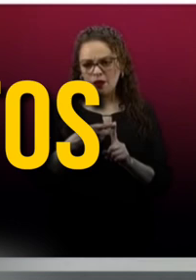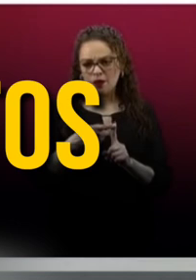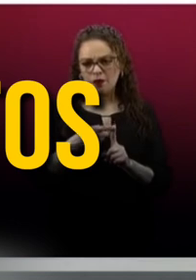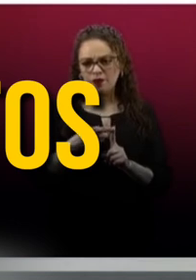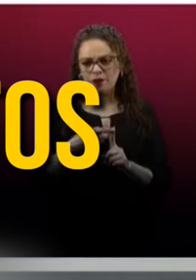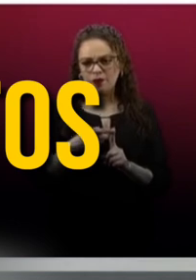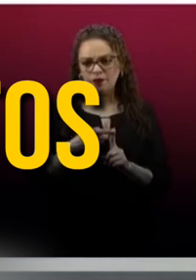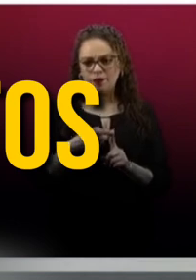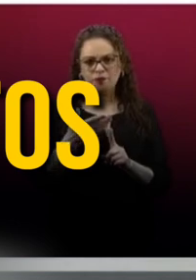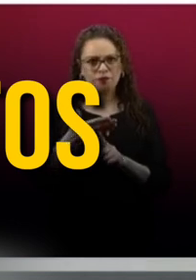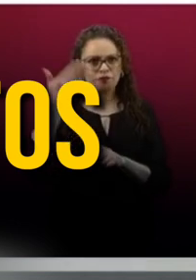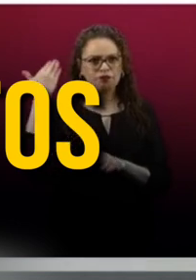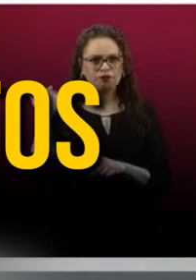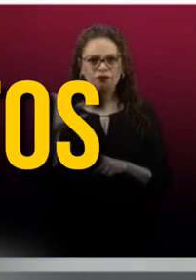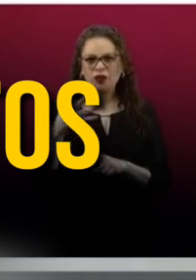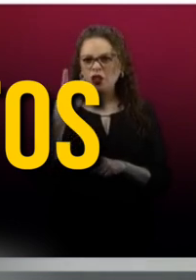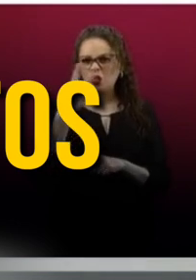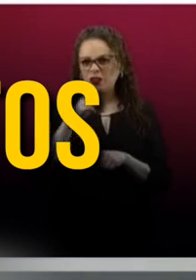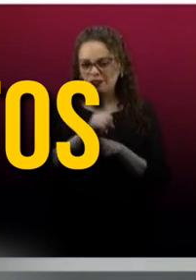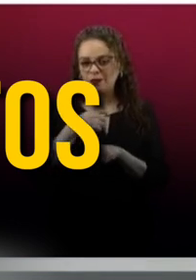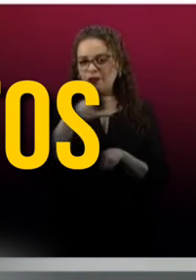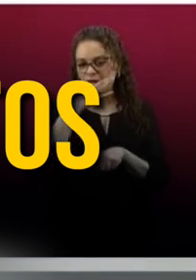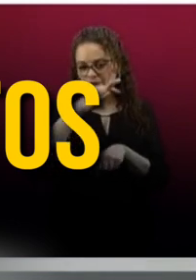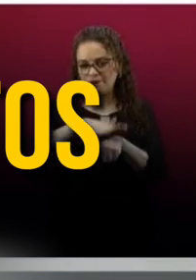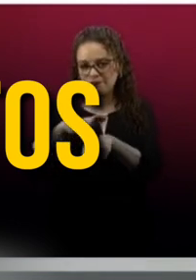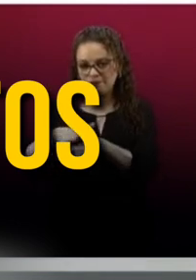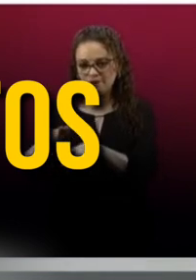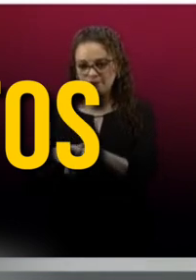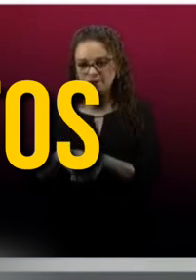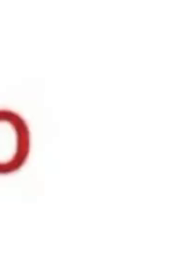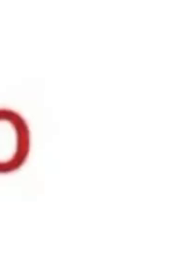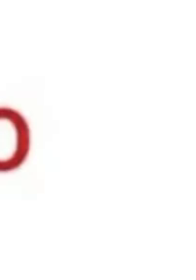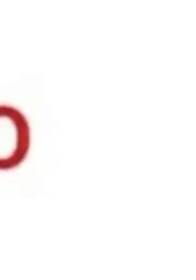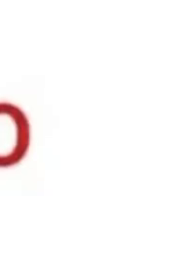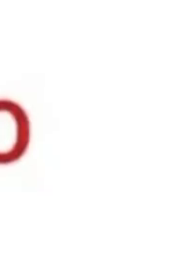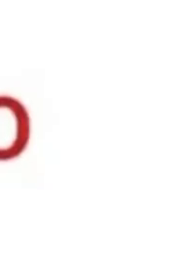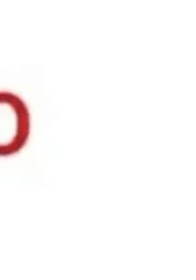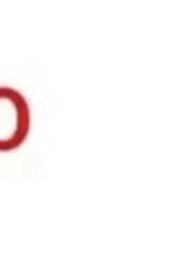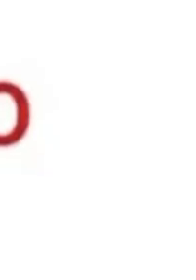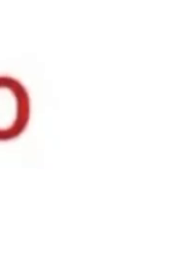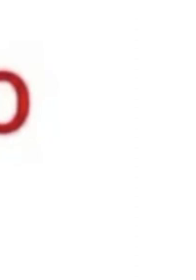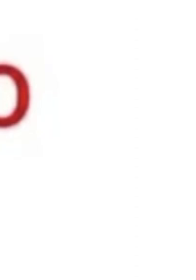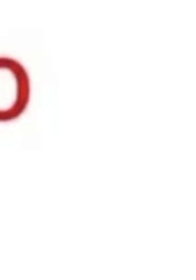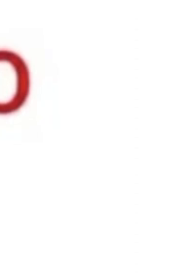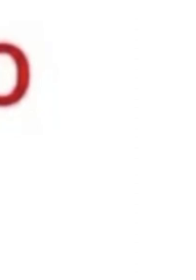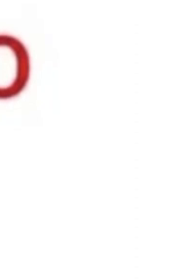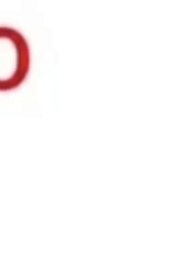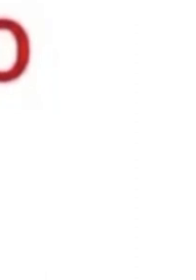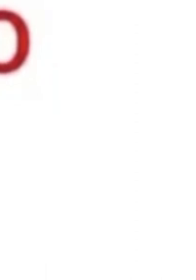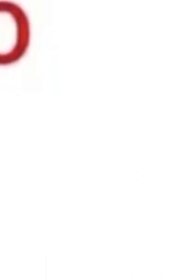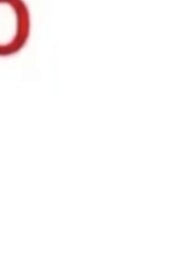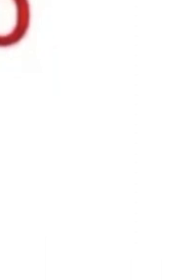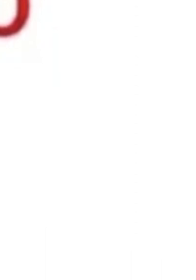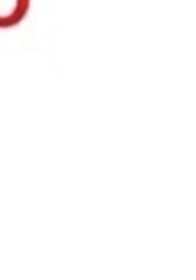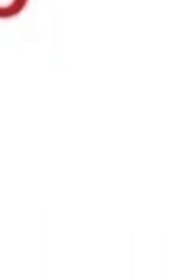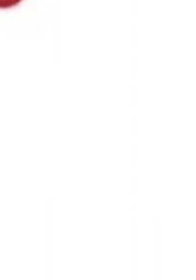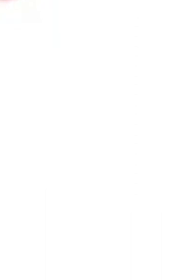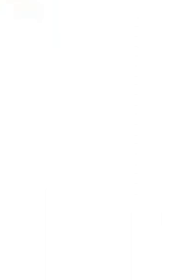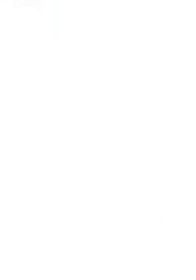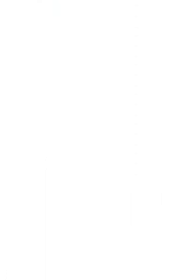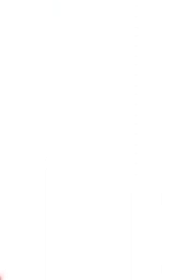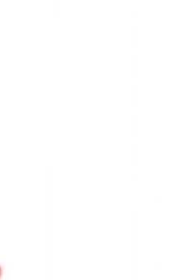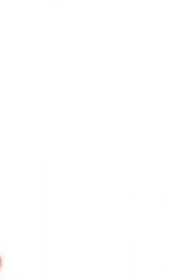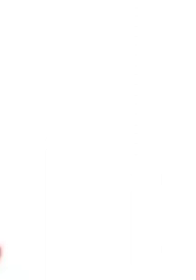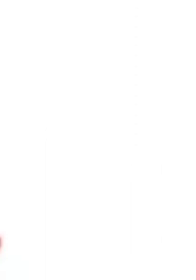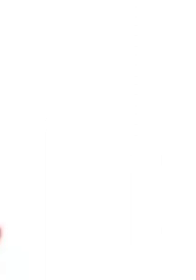Informó que durante la segunda etapa, el crédito a la palabra al empresario solidario se ampliará para favorecer a 22.300 trabajadoras del hogar